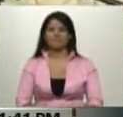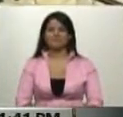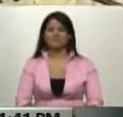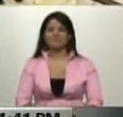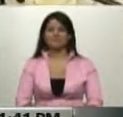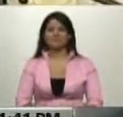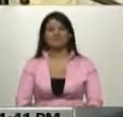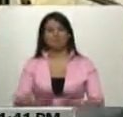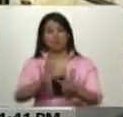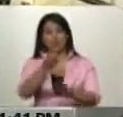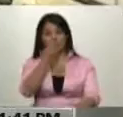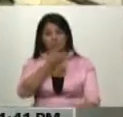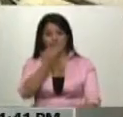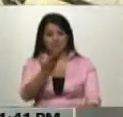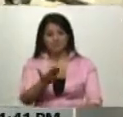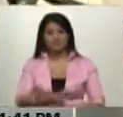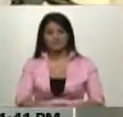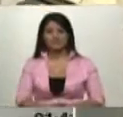tardes.